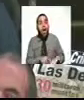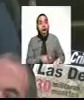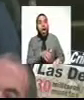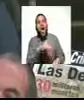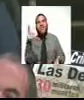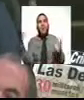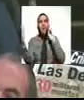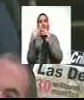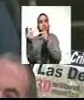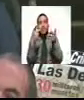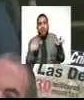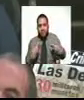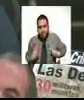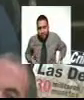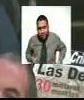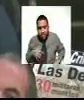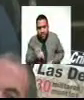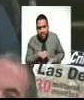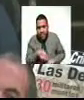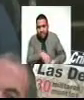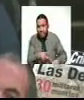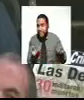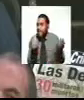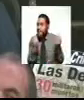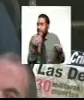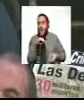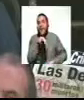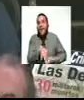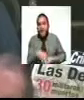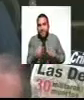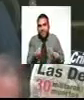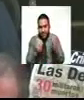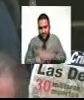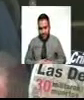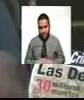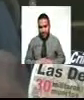¿Y para qué vamos a votar si ya